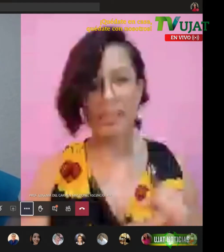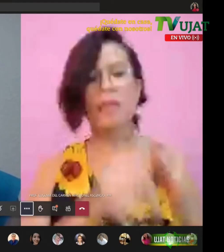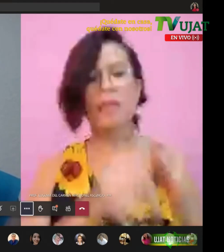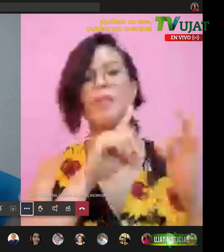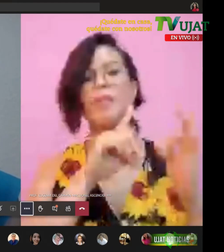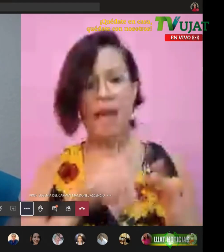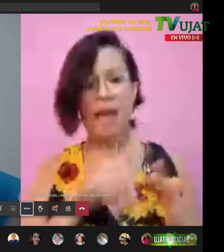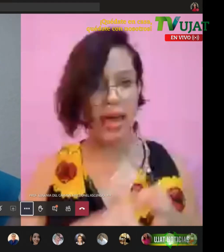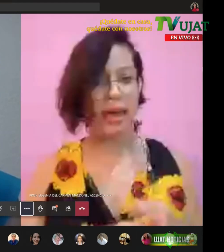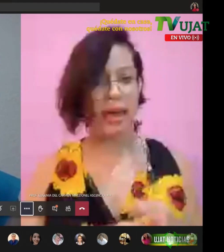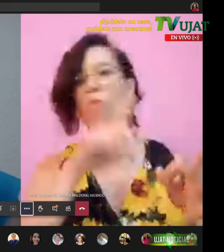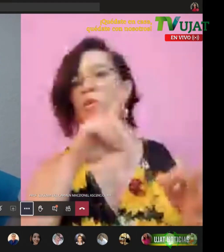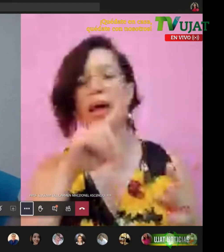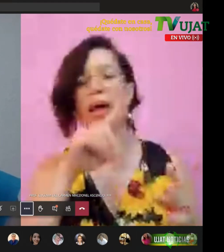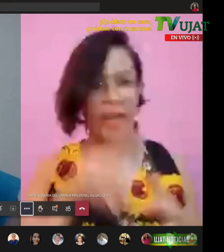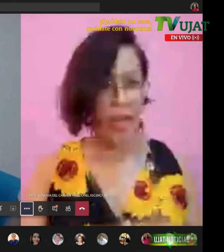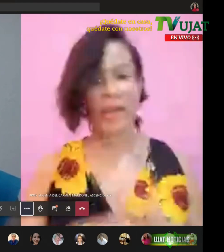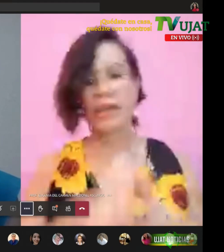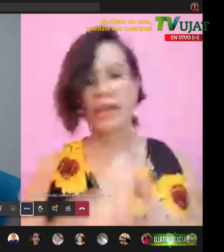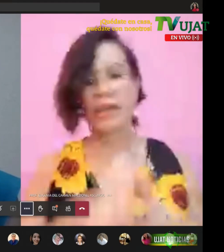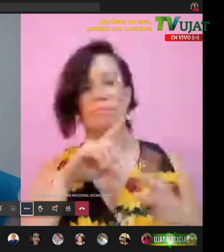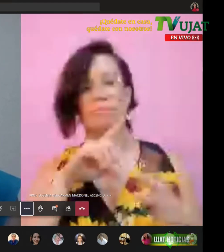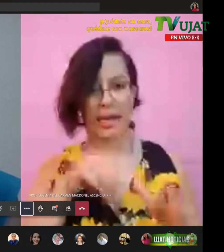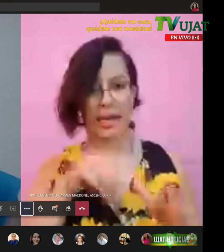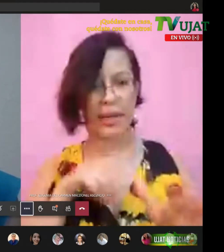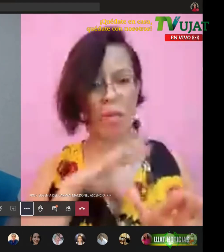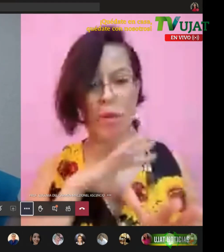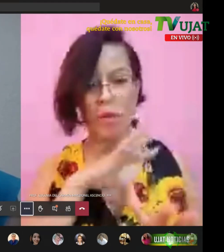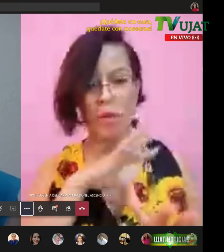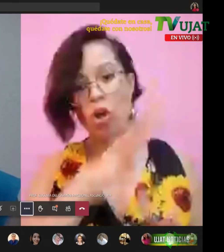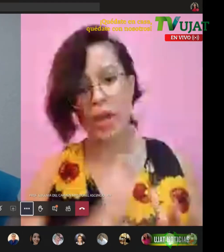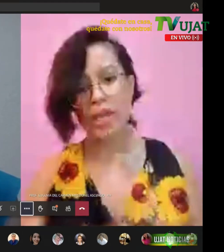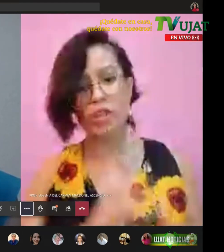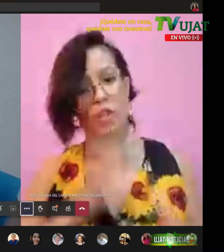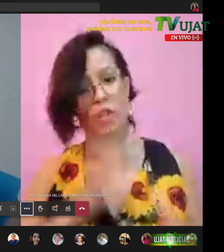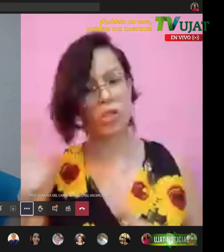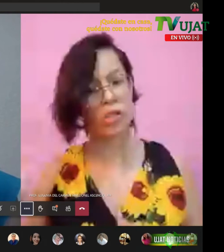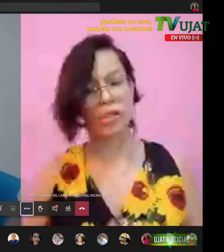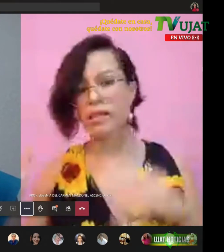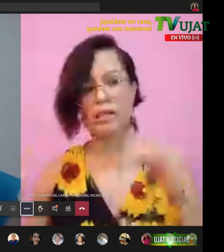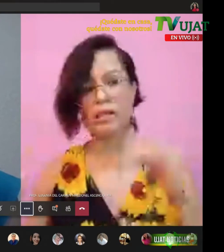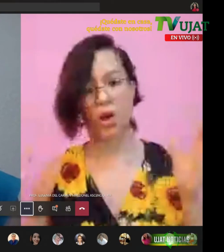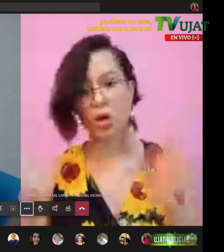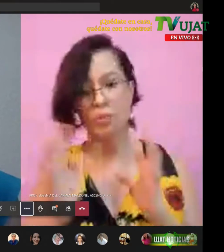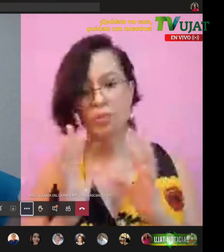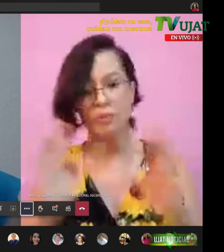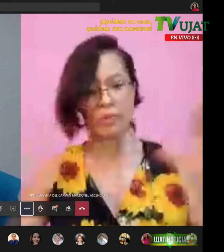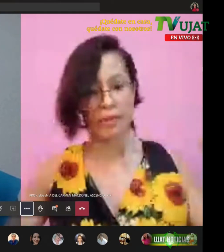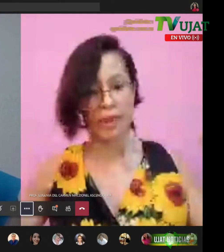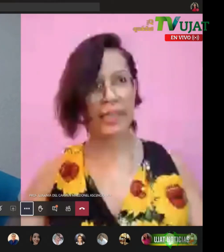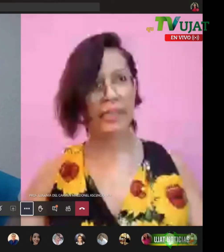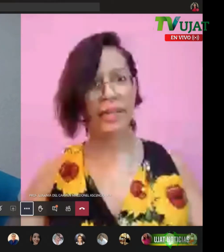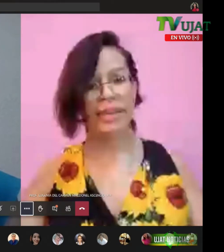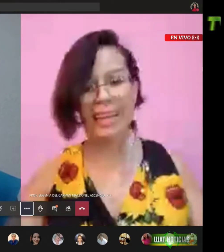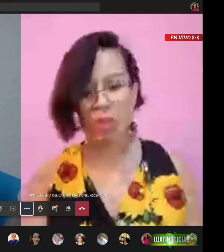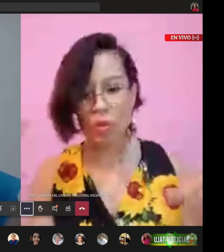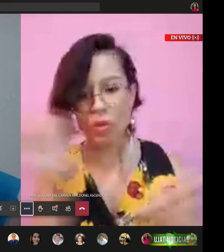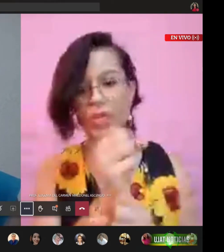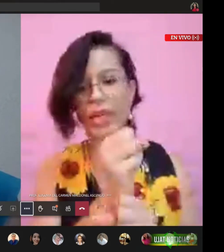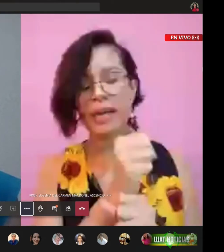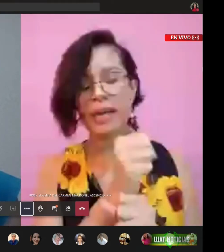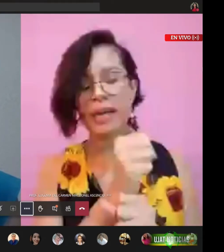lavar ropa, hacer limpieza, acomodar y hacer como todo eso todos los días. No,